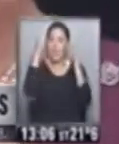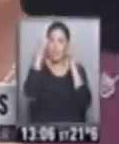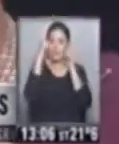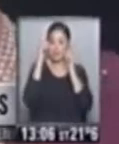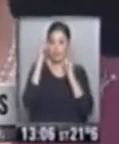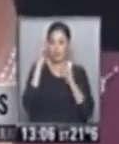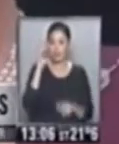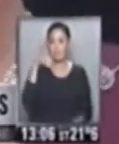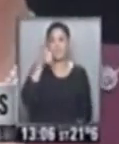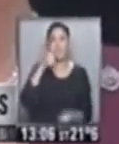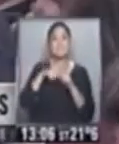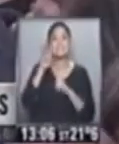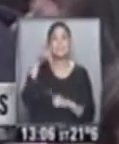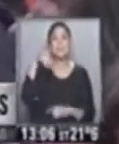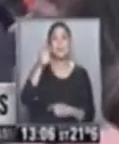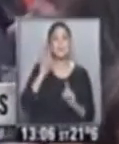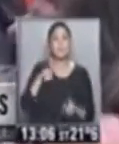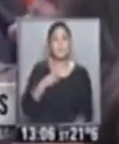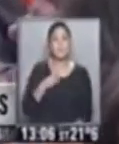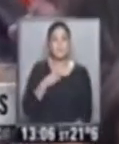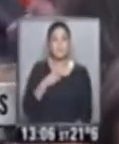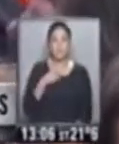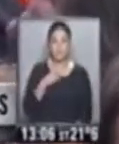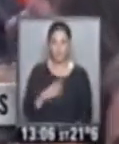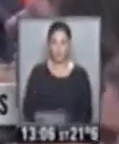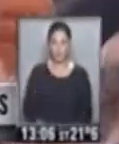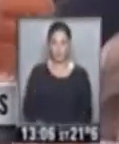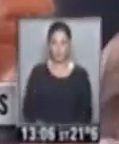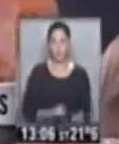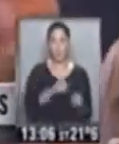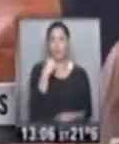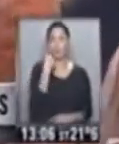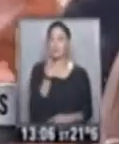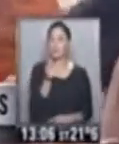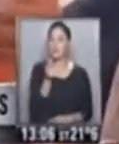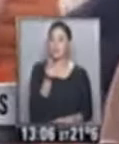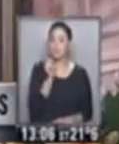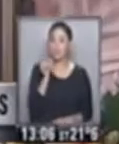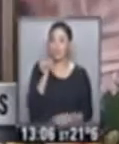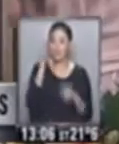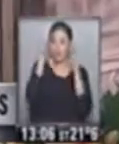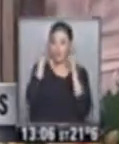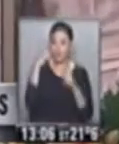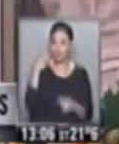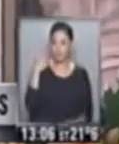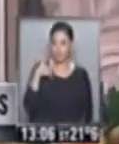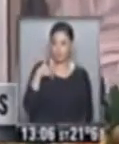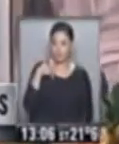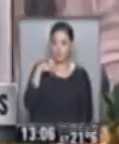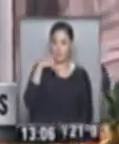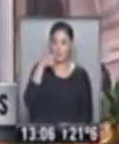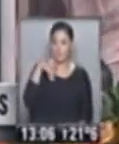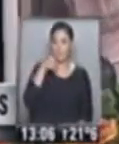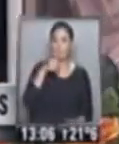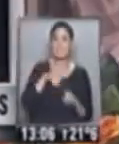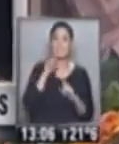los reyes es un papel simbólico que materializa la tradición, como te decía recién, pero de todas maneras, de